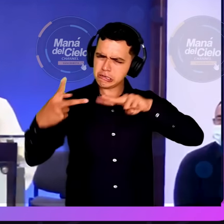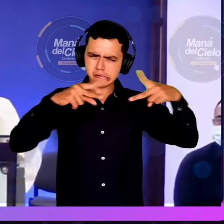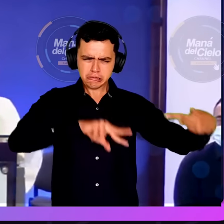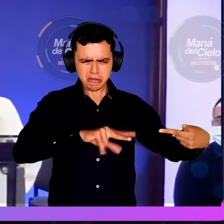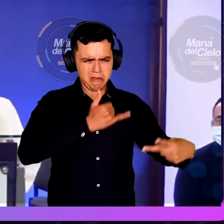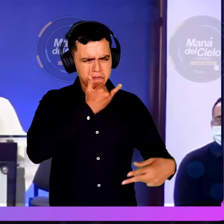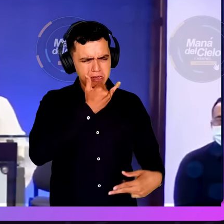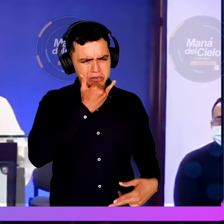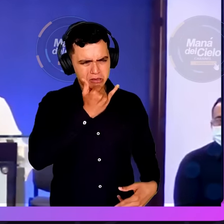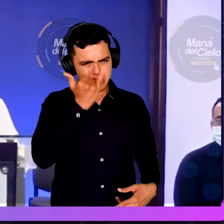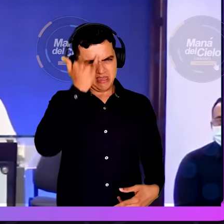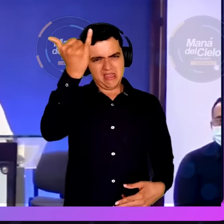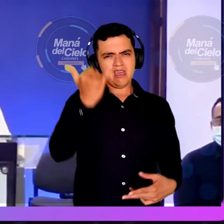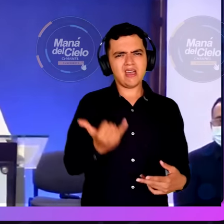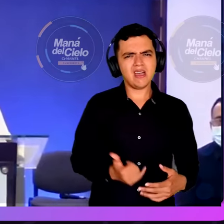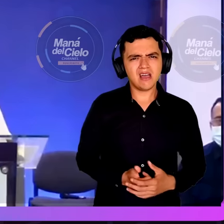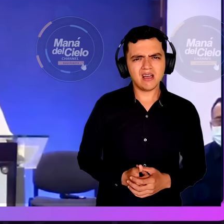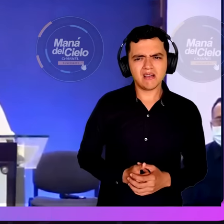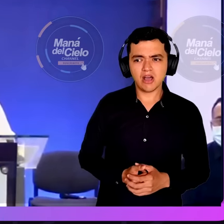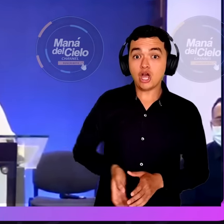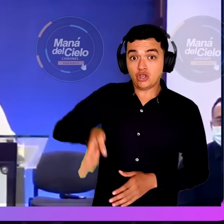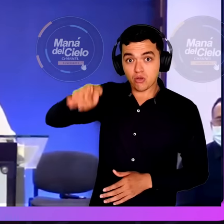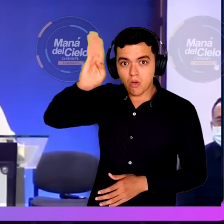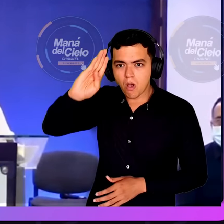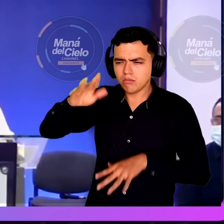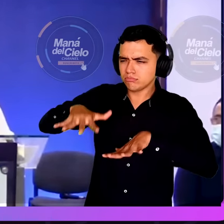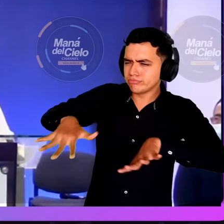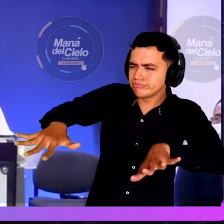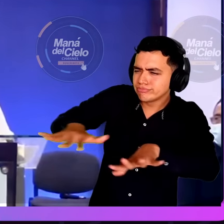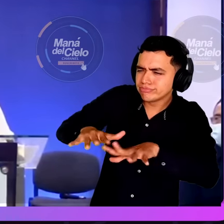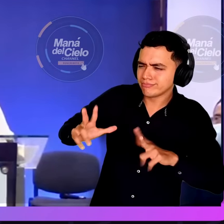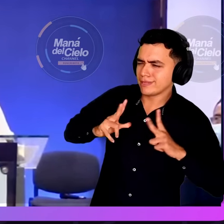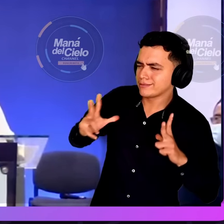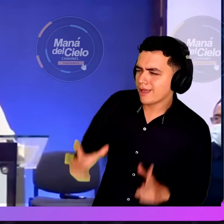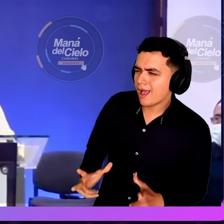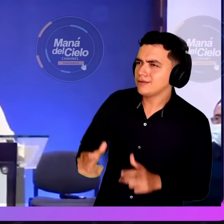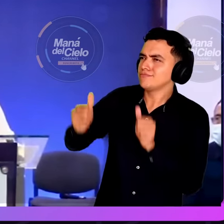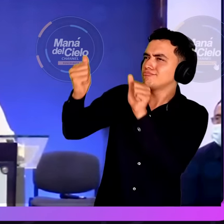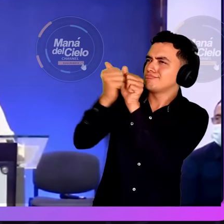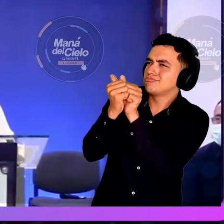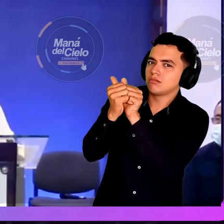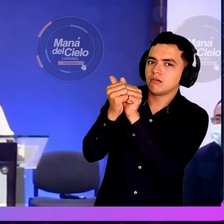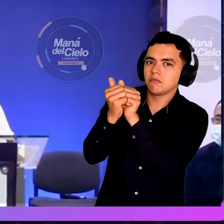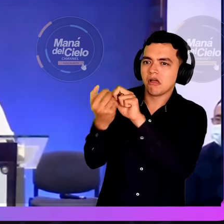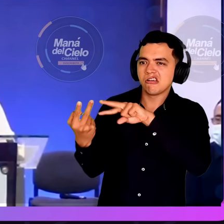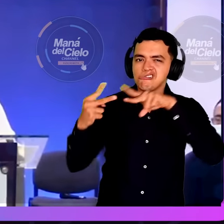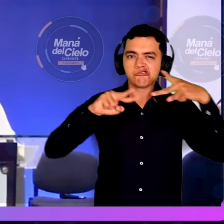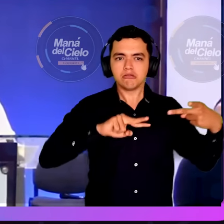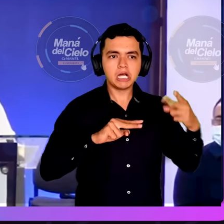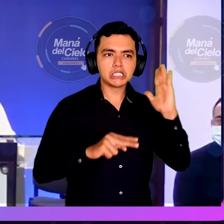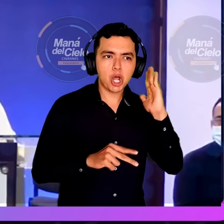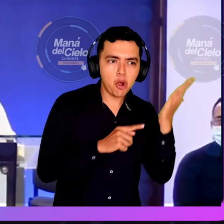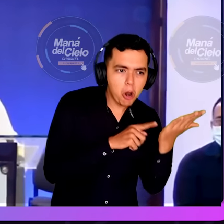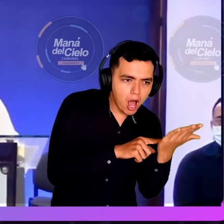delicados pastos, las redes me hacen descansar. Junto a aguas de reposo me pastoreará.